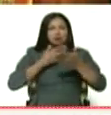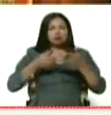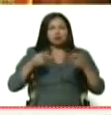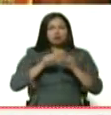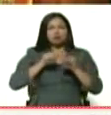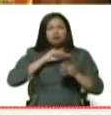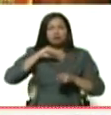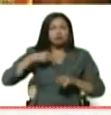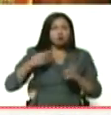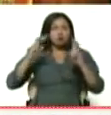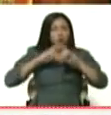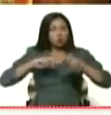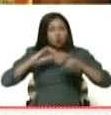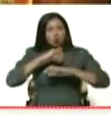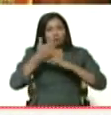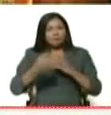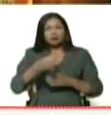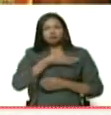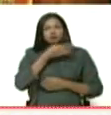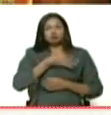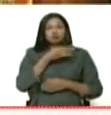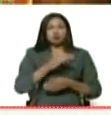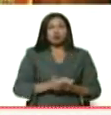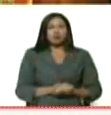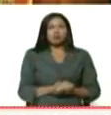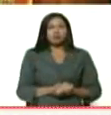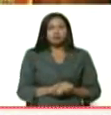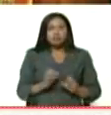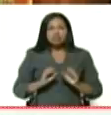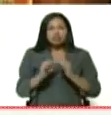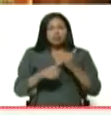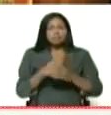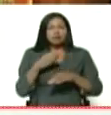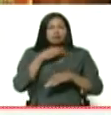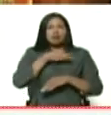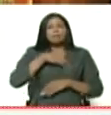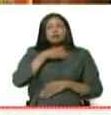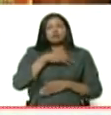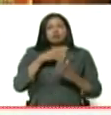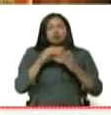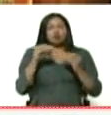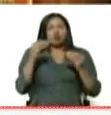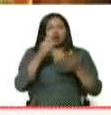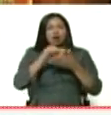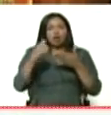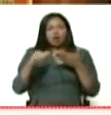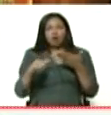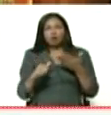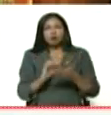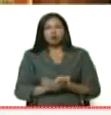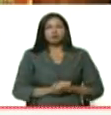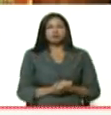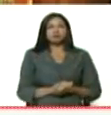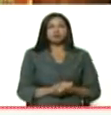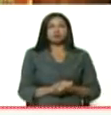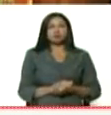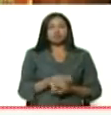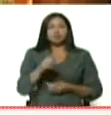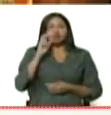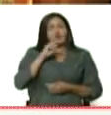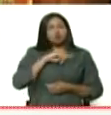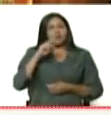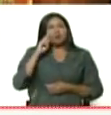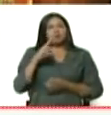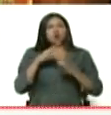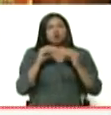todo el plan social permanente de las misiones y grandes misiones. También hemos visto todo el